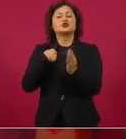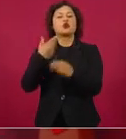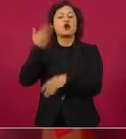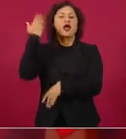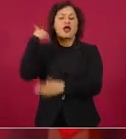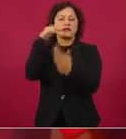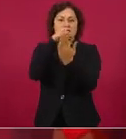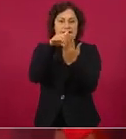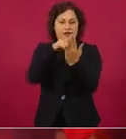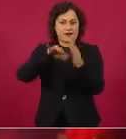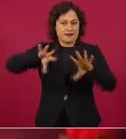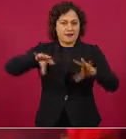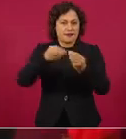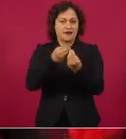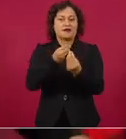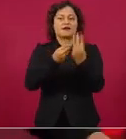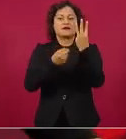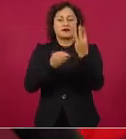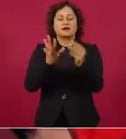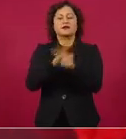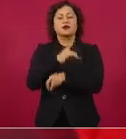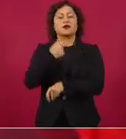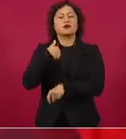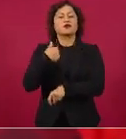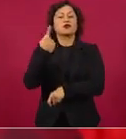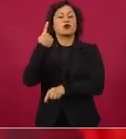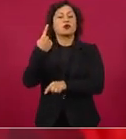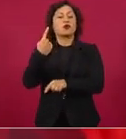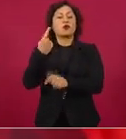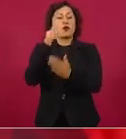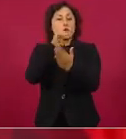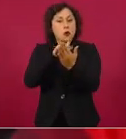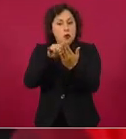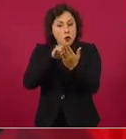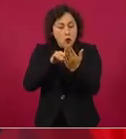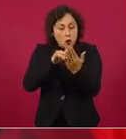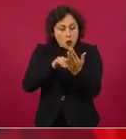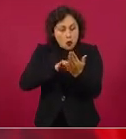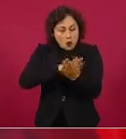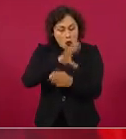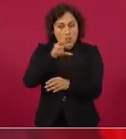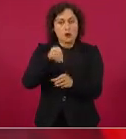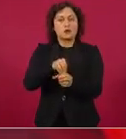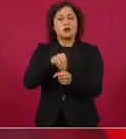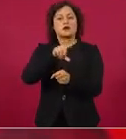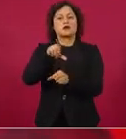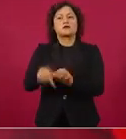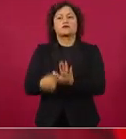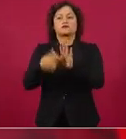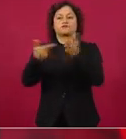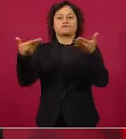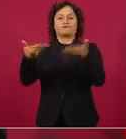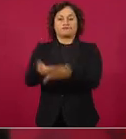uno y me puso esa tarea.